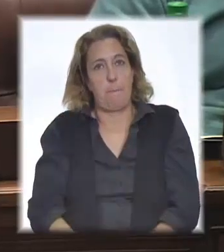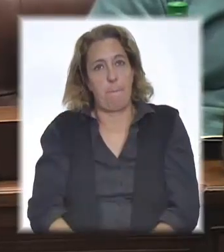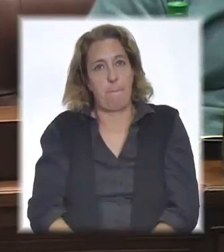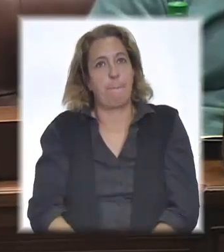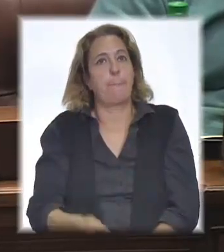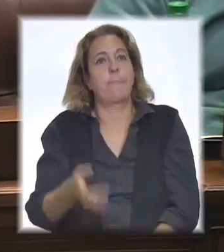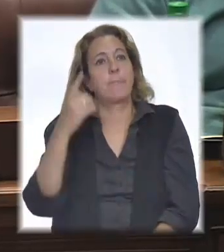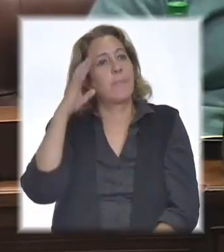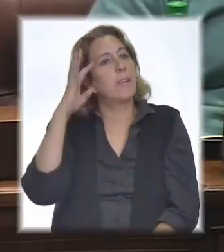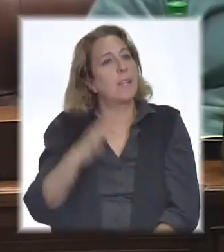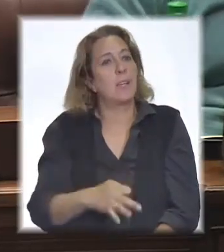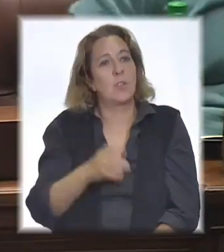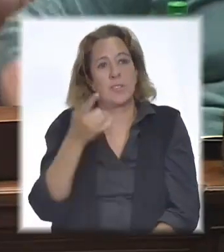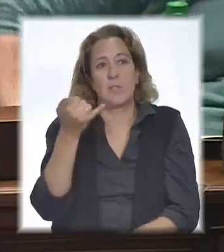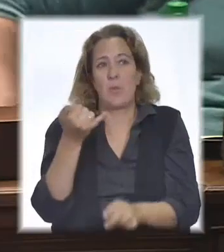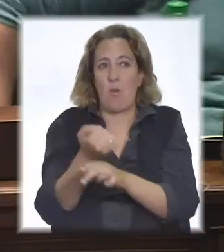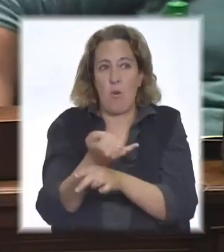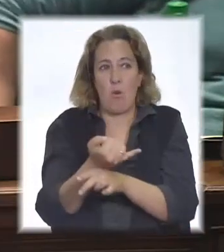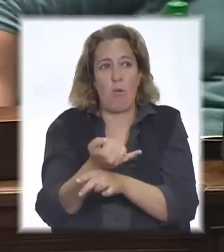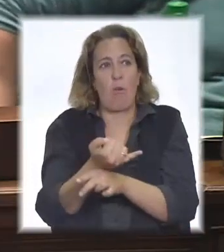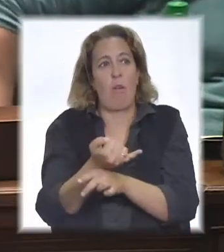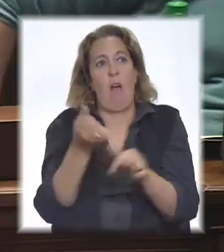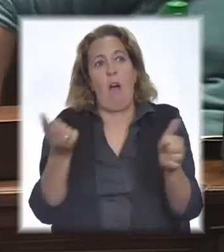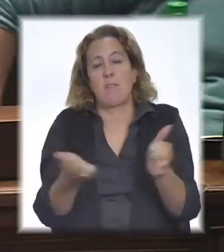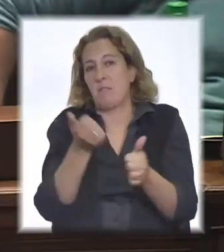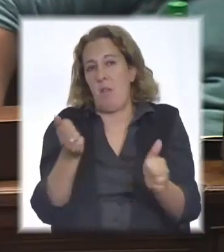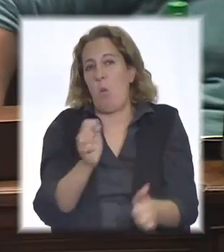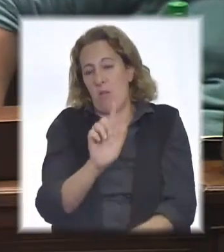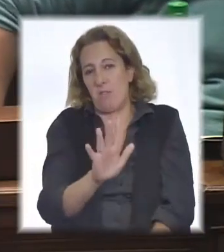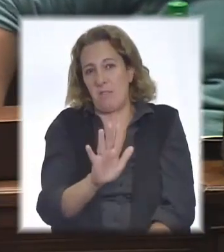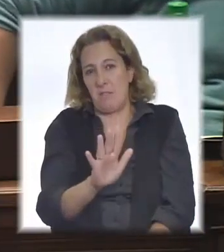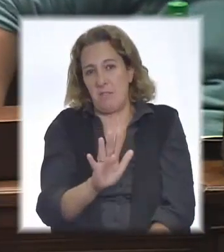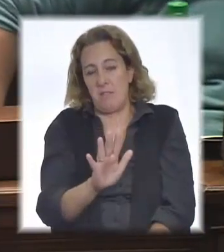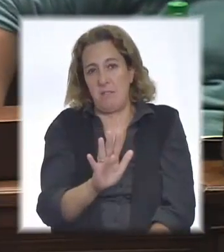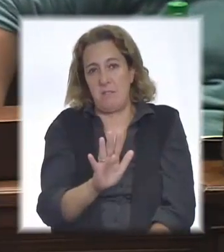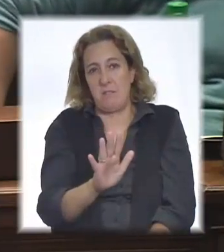y creo que sería un error además hacerlo de esta forma